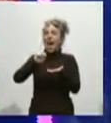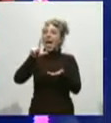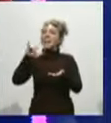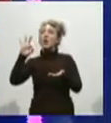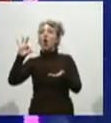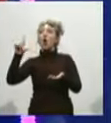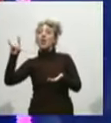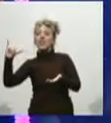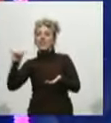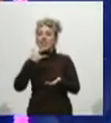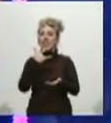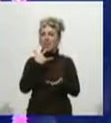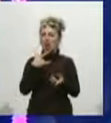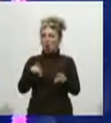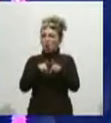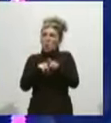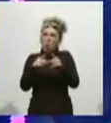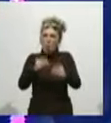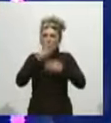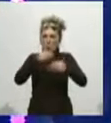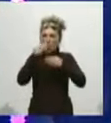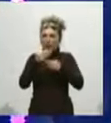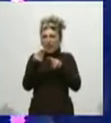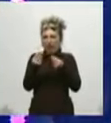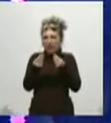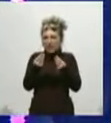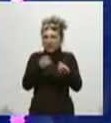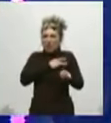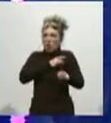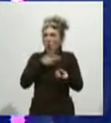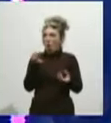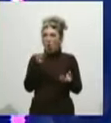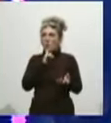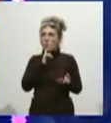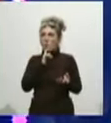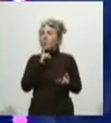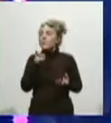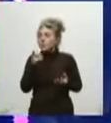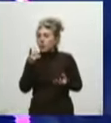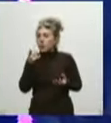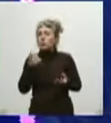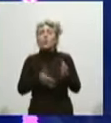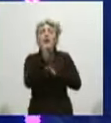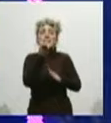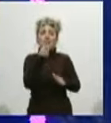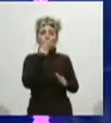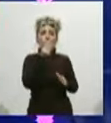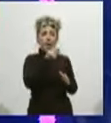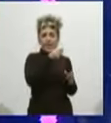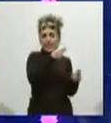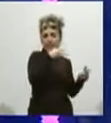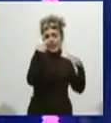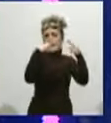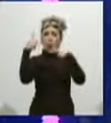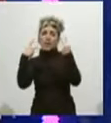ñoño? ¿Una cosa así parecida? Sí, no. Más o menos. Oye, ¿y cuando vas a comer, Matías? ¿Que cuando voy? Sí, cuando vas a comer a los sitios,